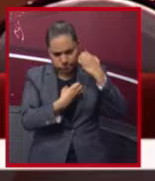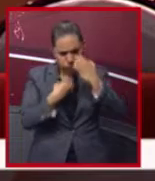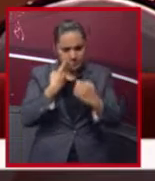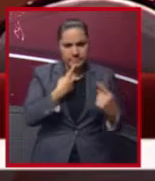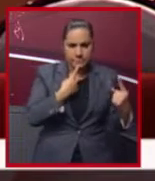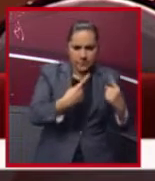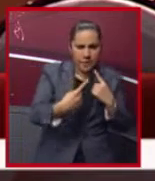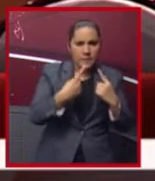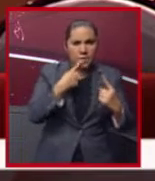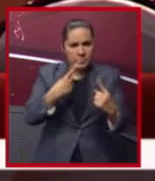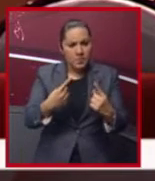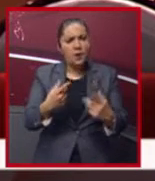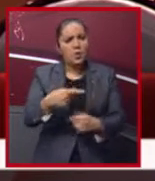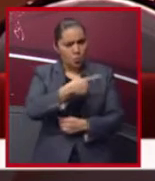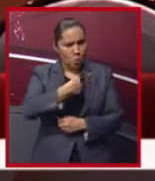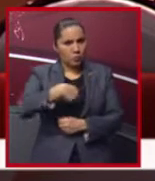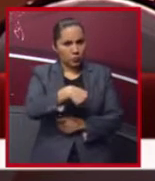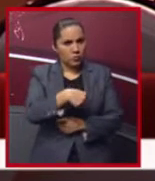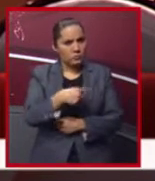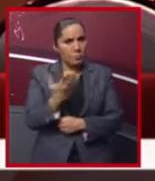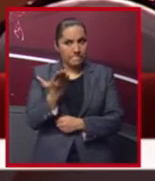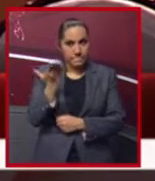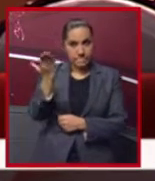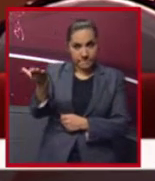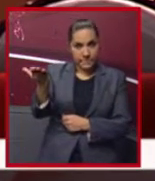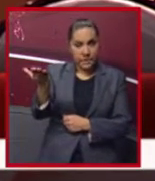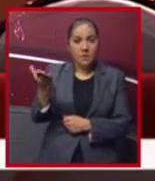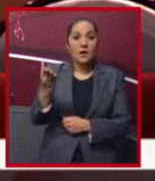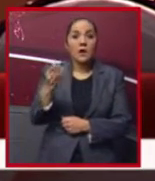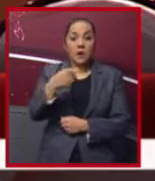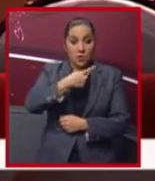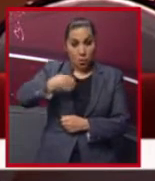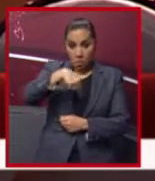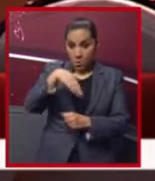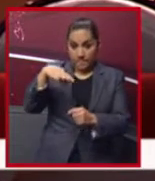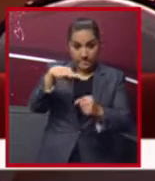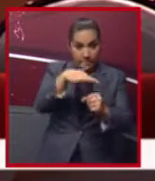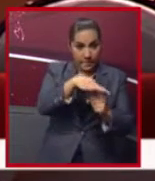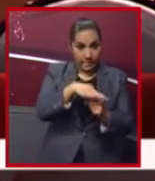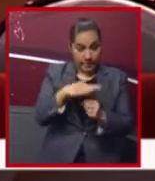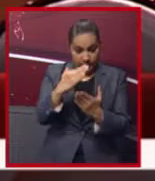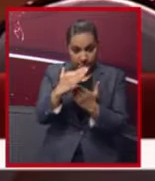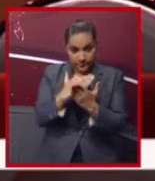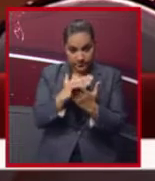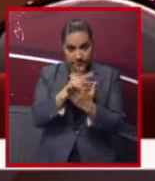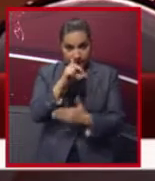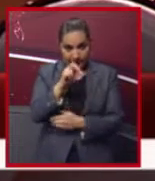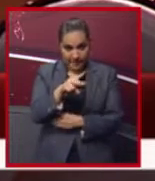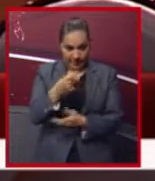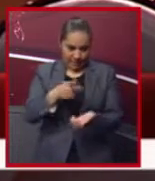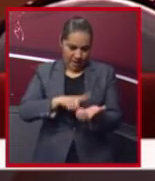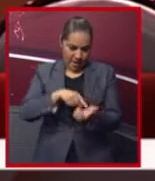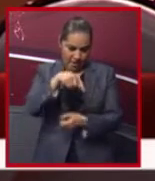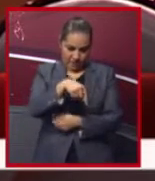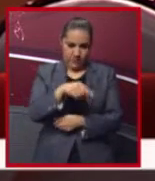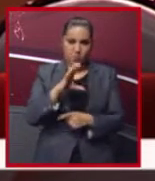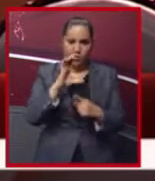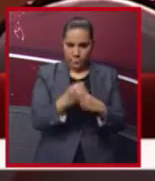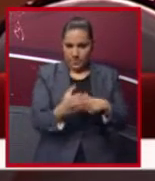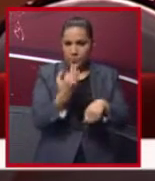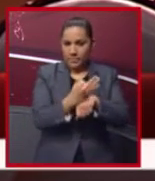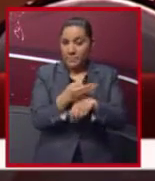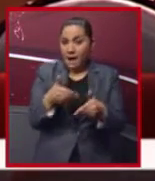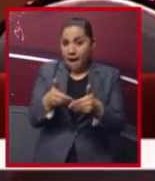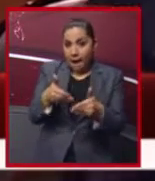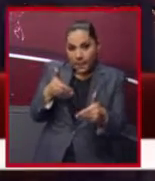solicitamos que antes de que se pudiera procesar este dictamen aquí en la Comisión Permanente hubiera